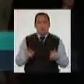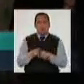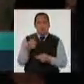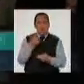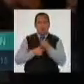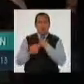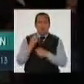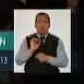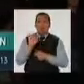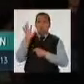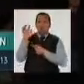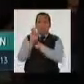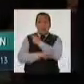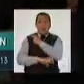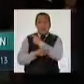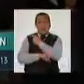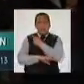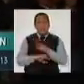comercio exterior,